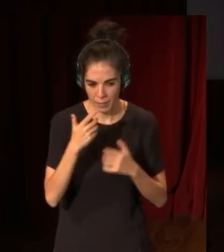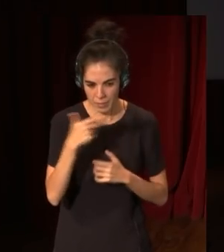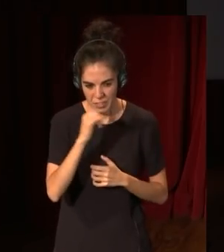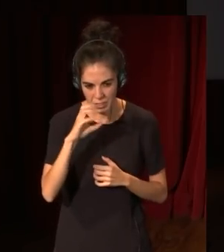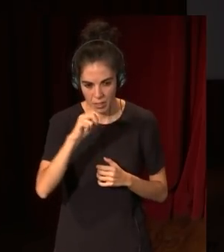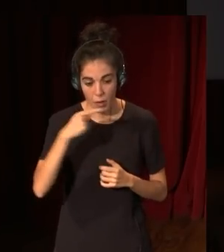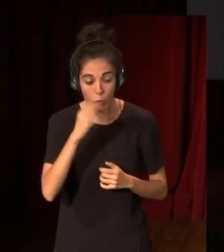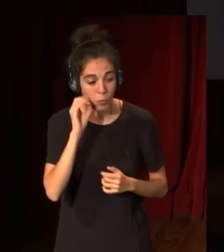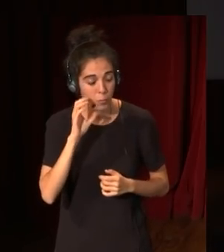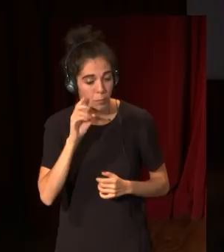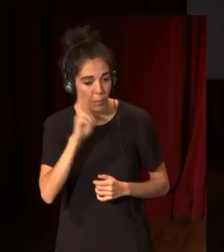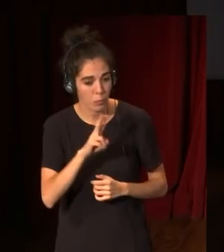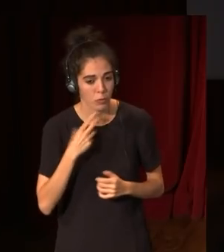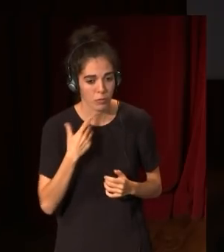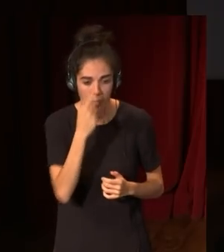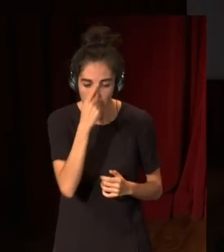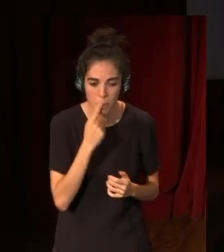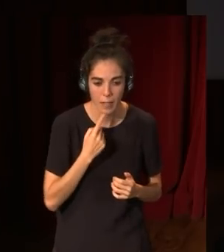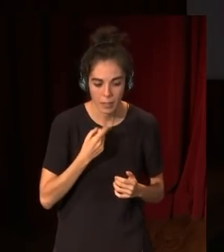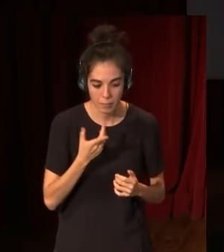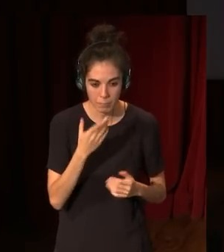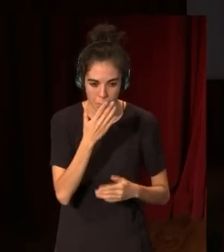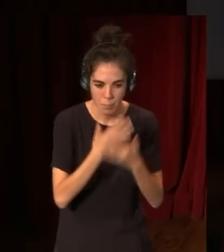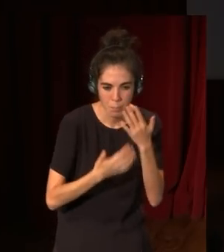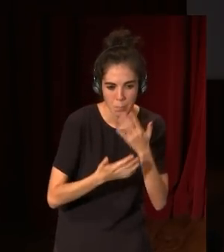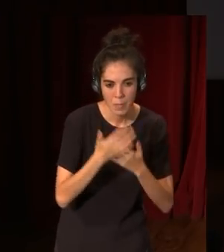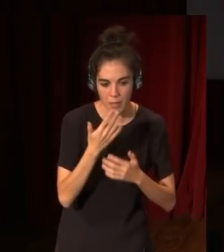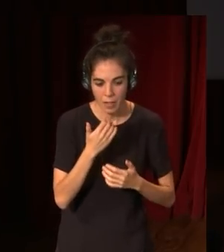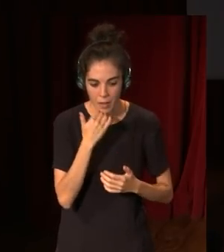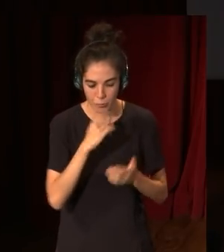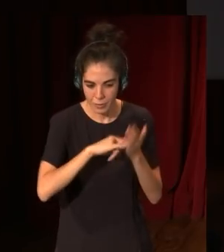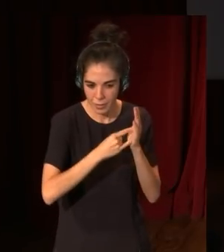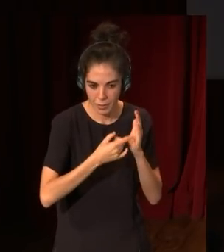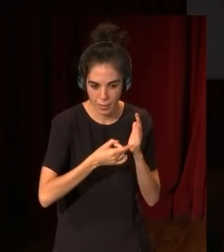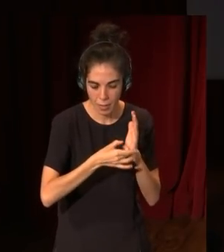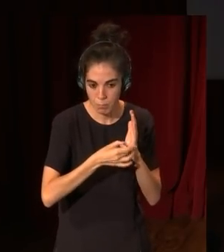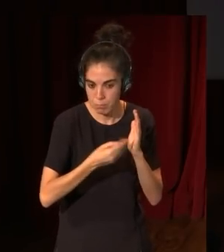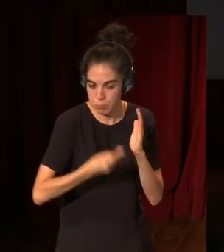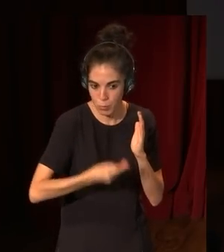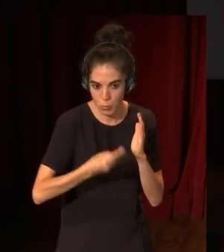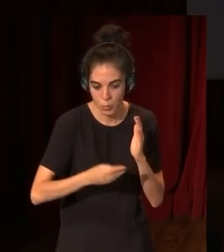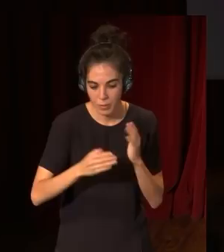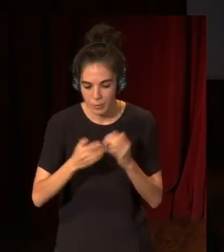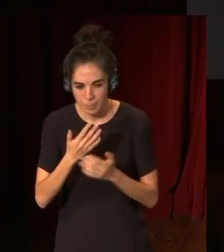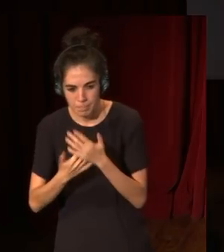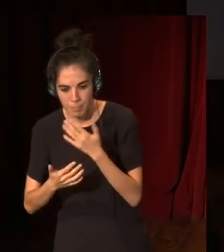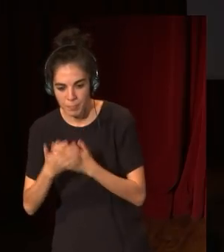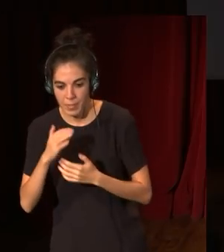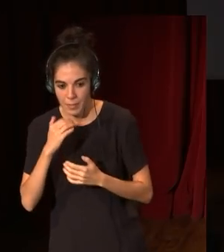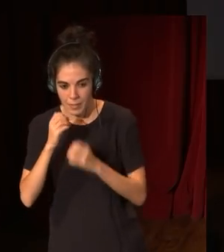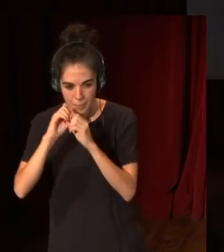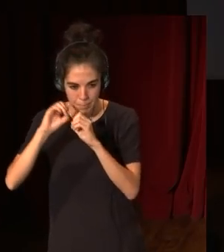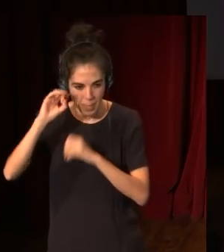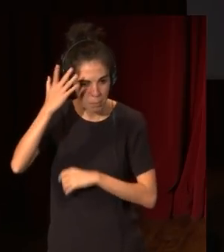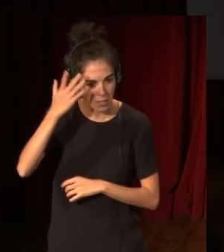conjugar lo que ha apuntado al principio este abierto sismo técnico por un lado y por el otro esta capacidad de inventiva